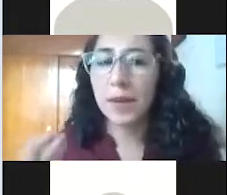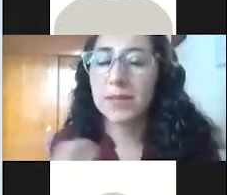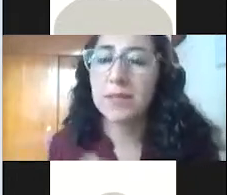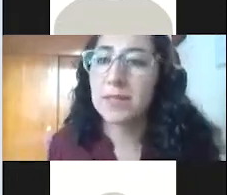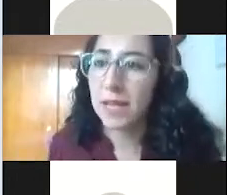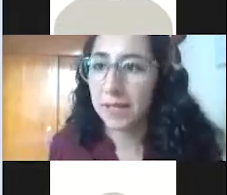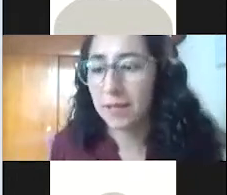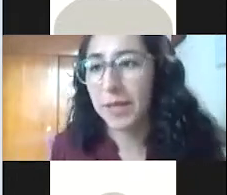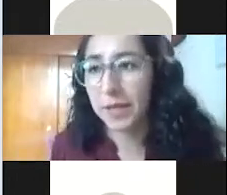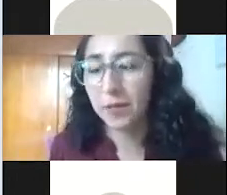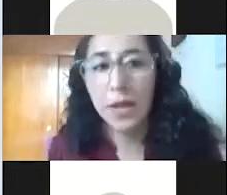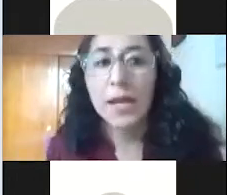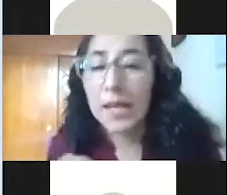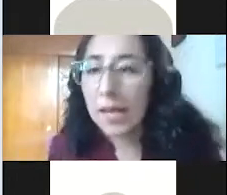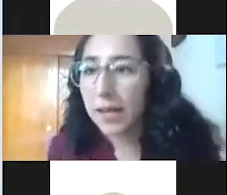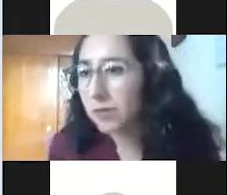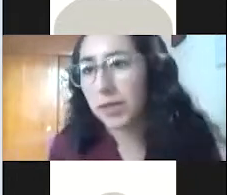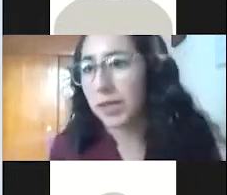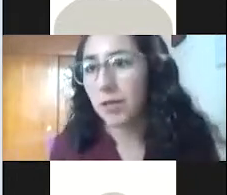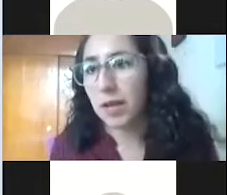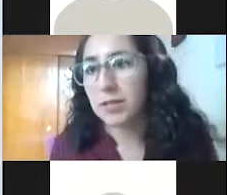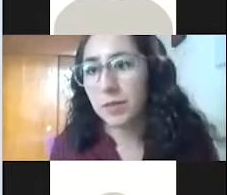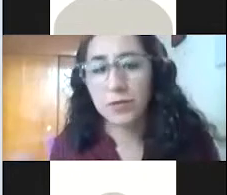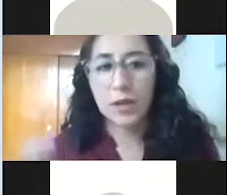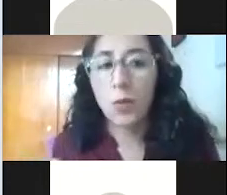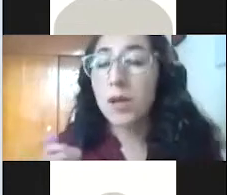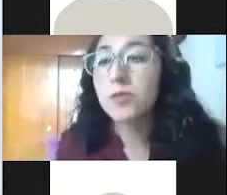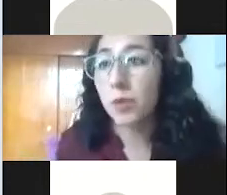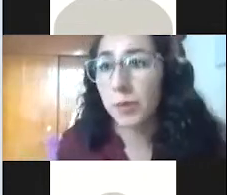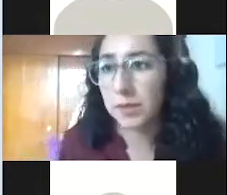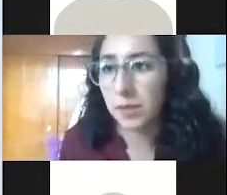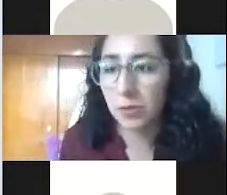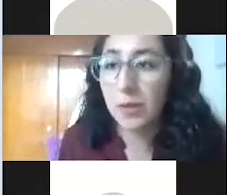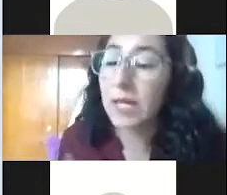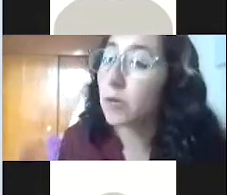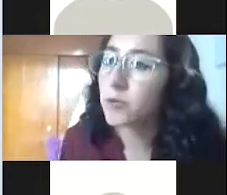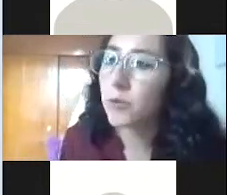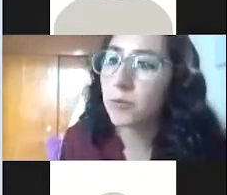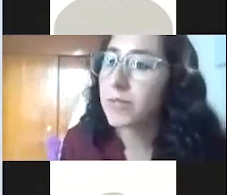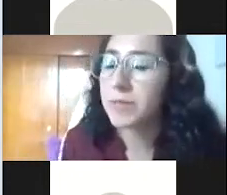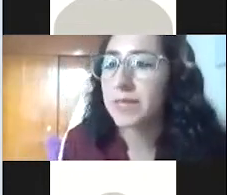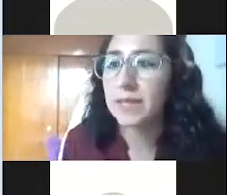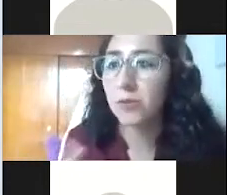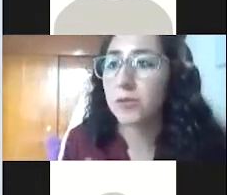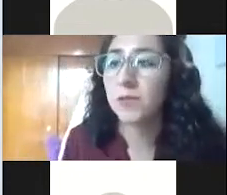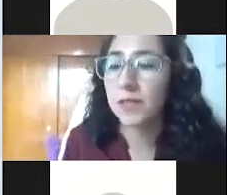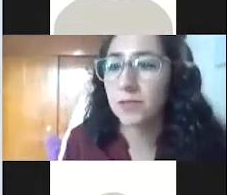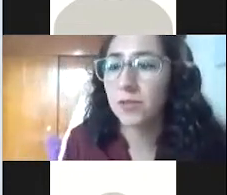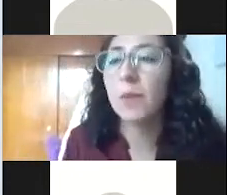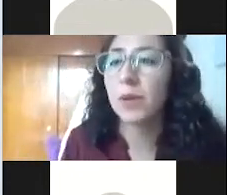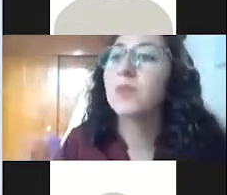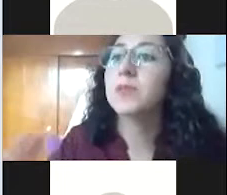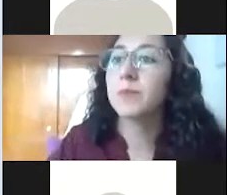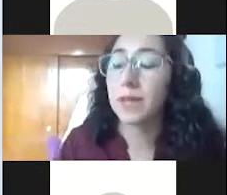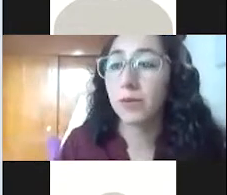la parte esencial que se mira, ¿no? ¿Qué es lo que quiere lograr esta persona? ¿Cuál es su objetivo, no? Incluso muchas veces la justificación